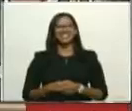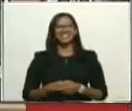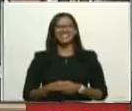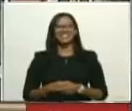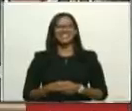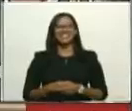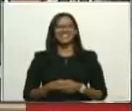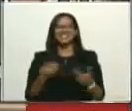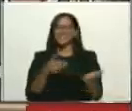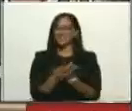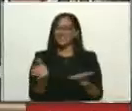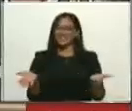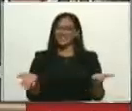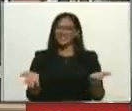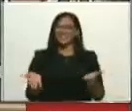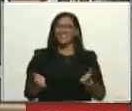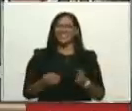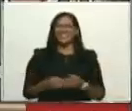¿Qué pasó, Quito?